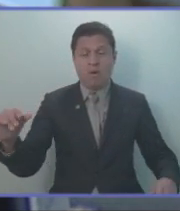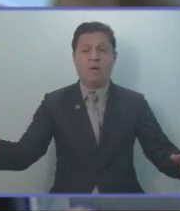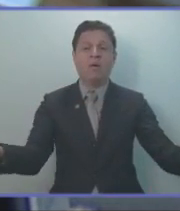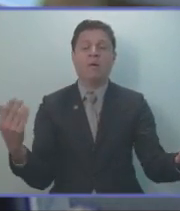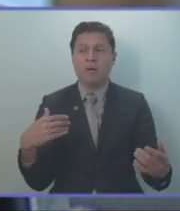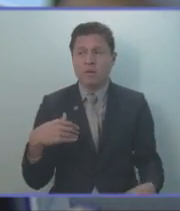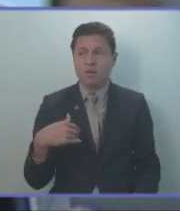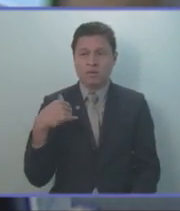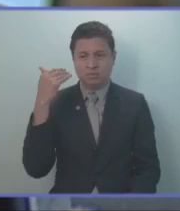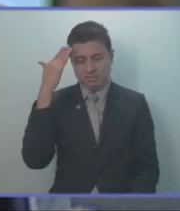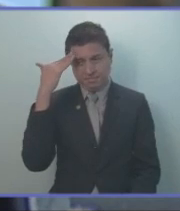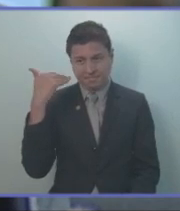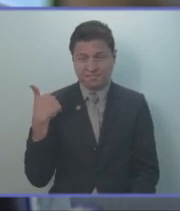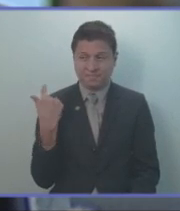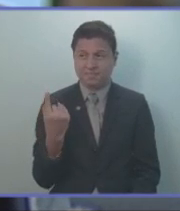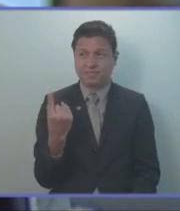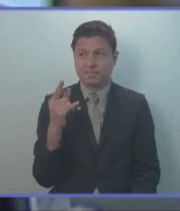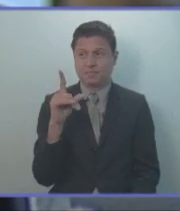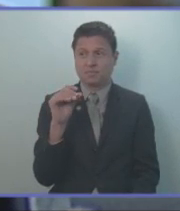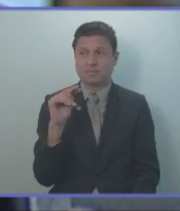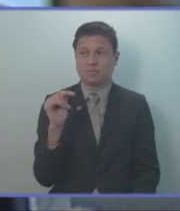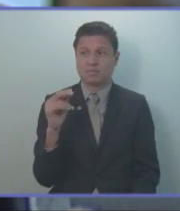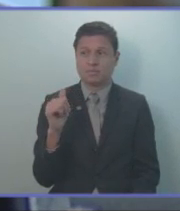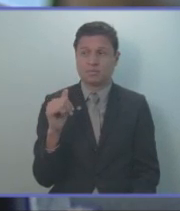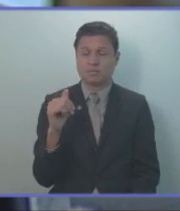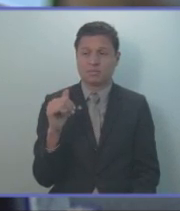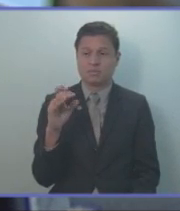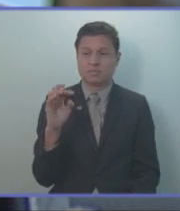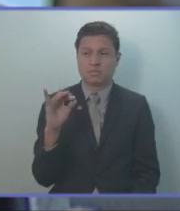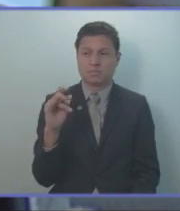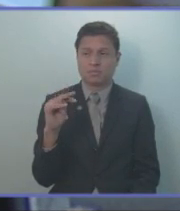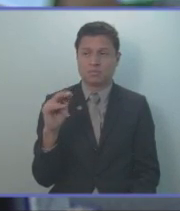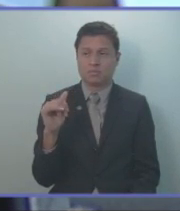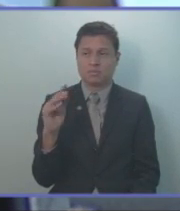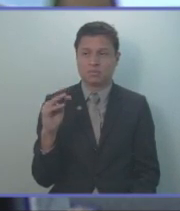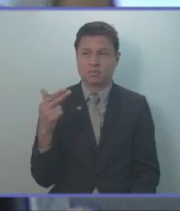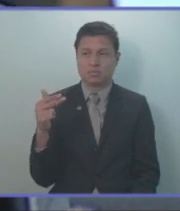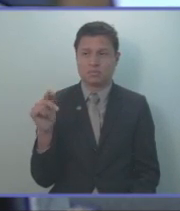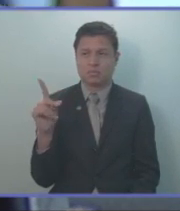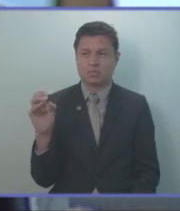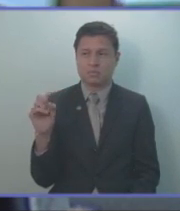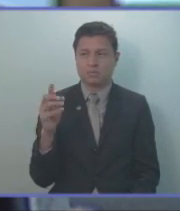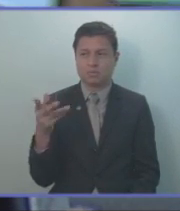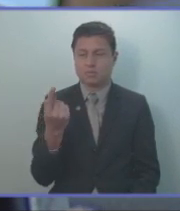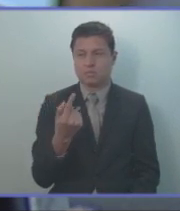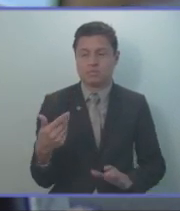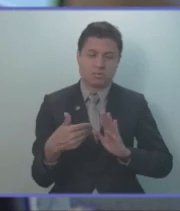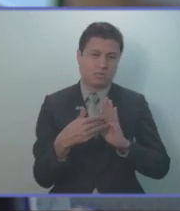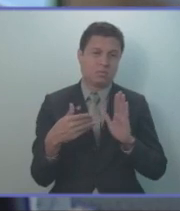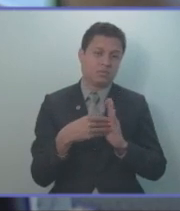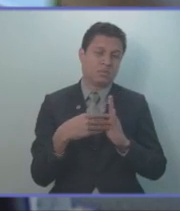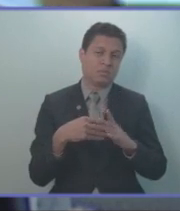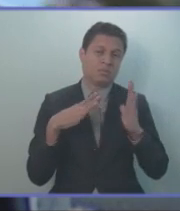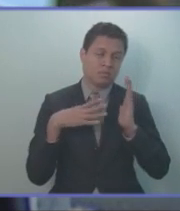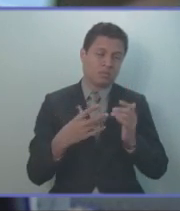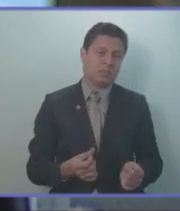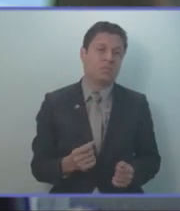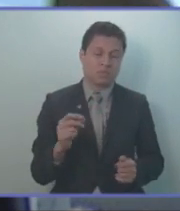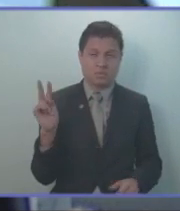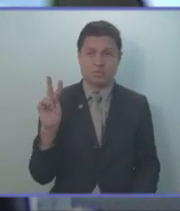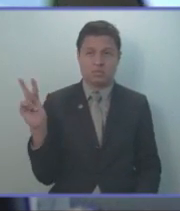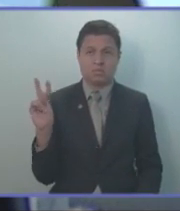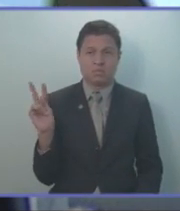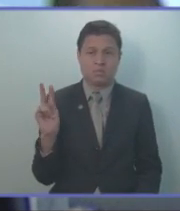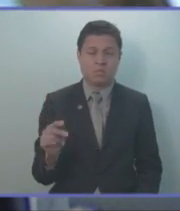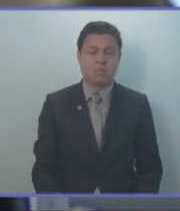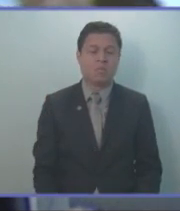doña María Corina Machado, así como todos aquellos opositores al gobierno de Nicolás Maduro en Venezuela.